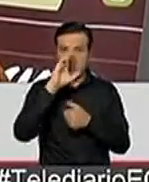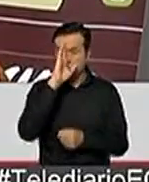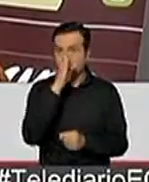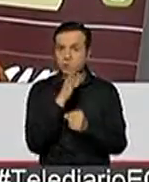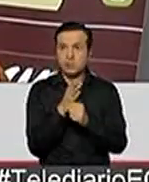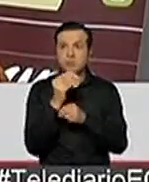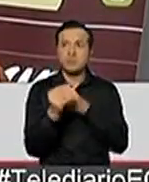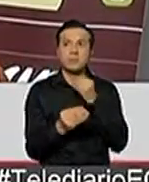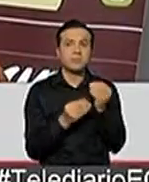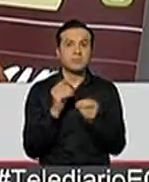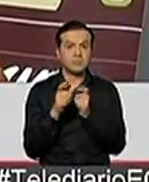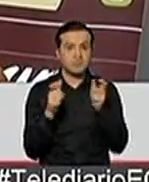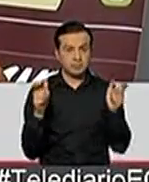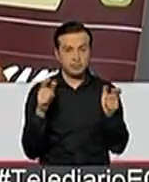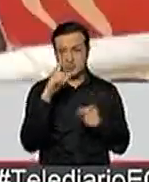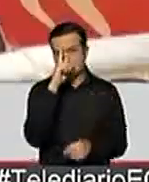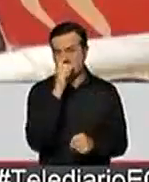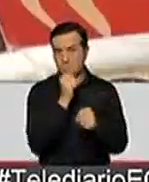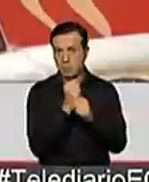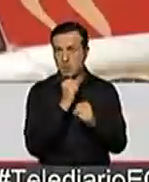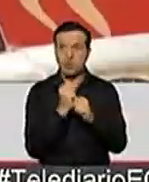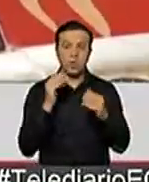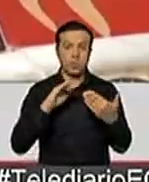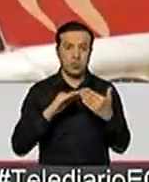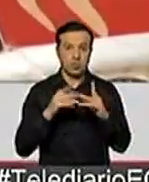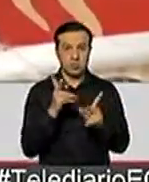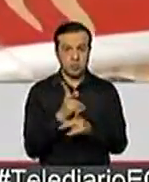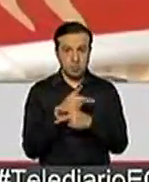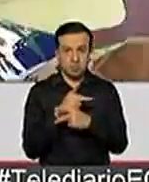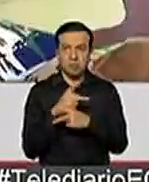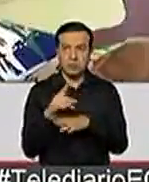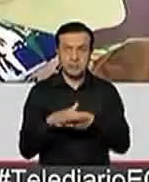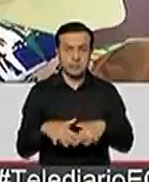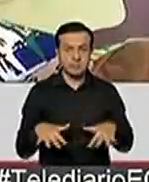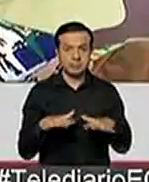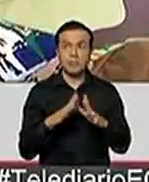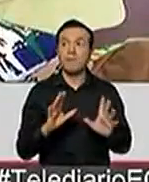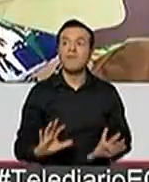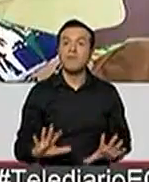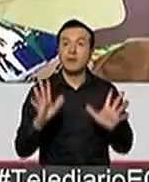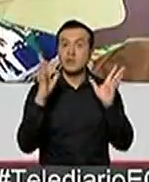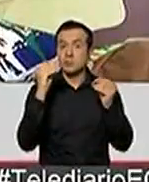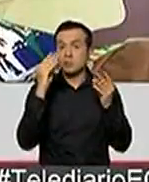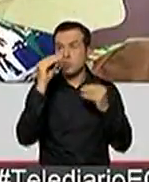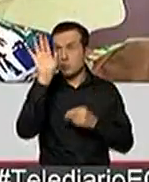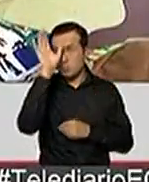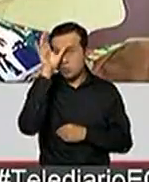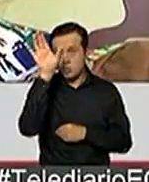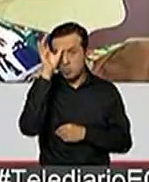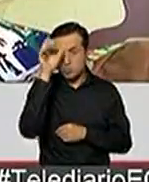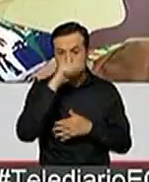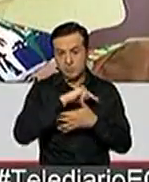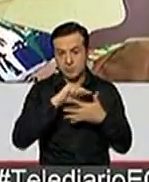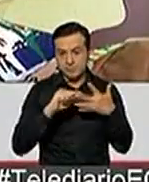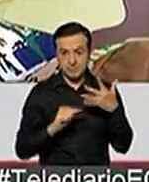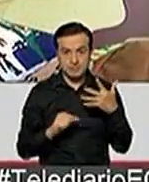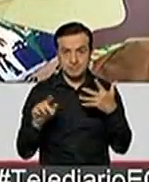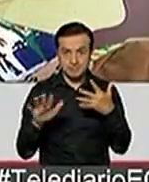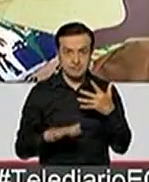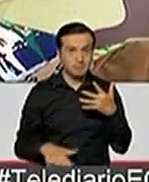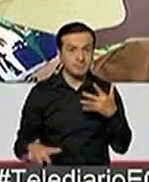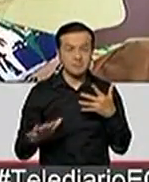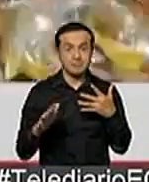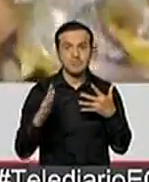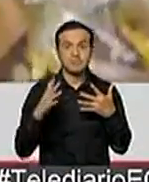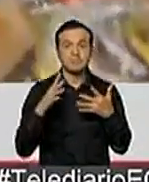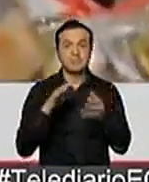propósito mostrar al público el trabajo comunitario, productivo y artesanal de la zona. Este es un festival multicultural de la zona, ¿no?